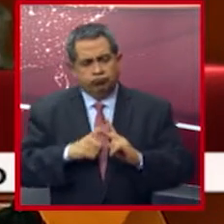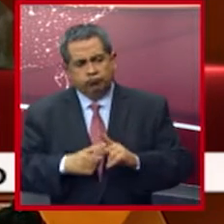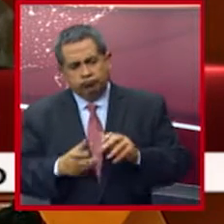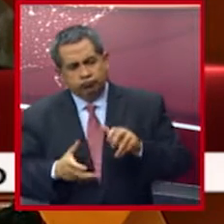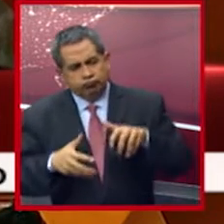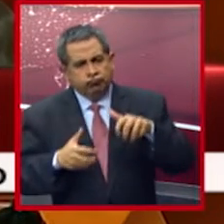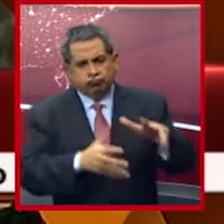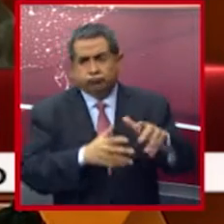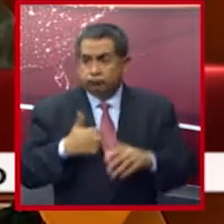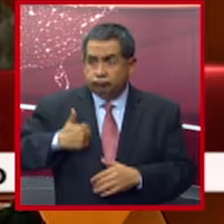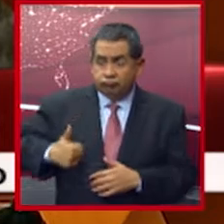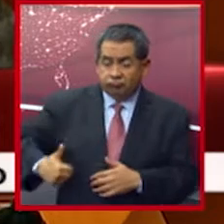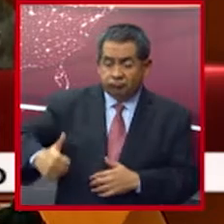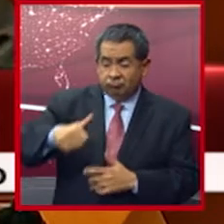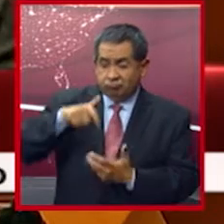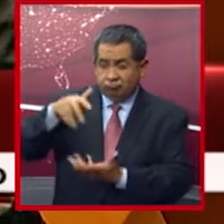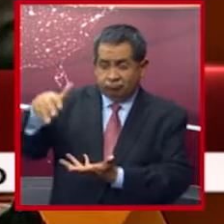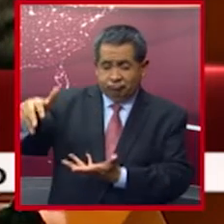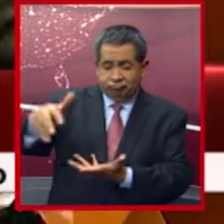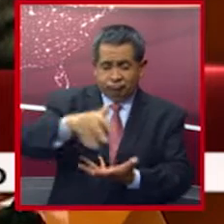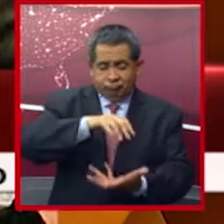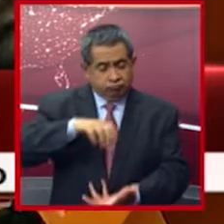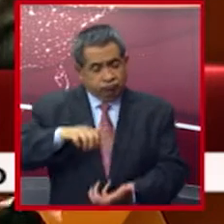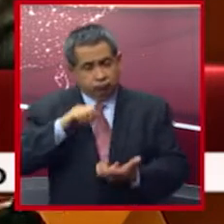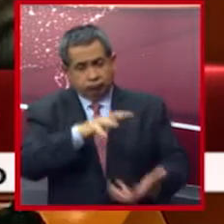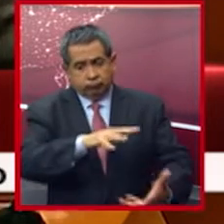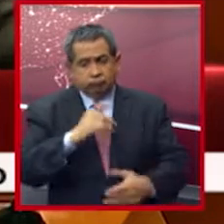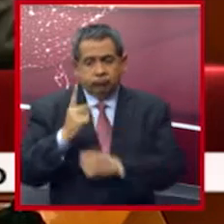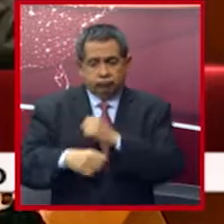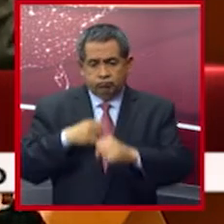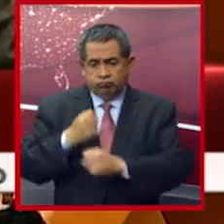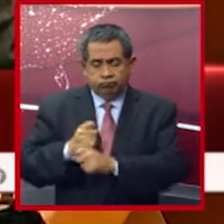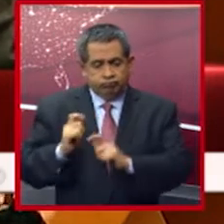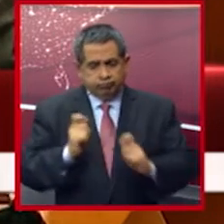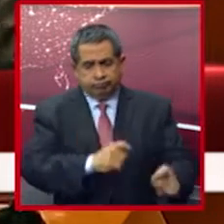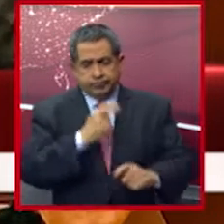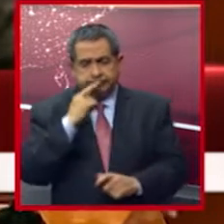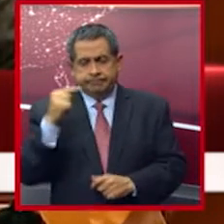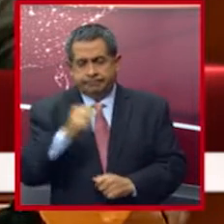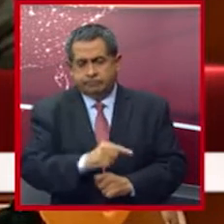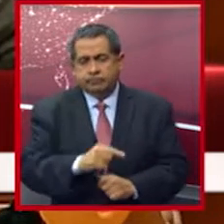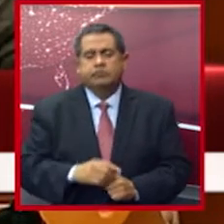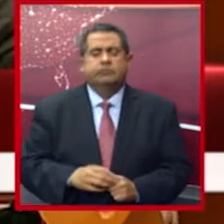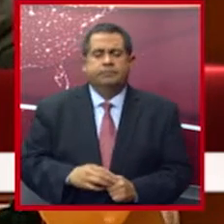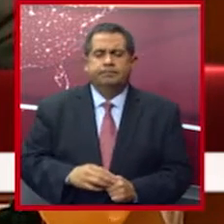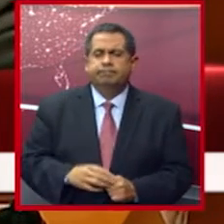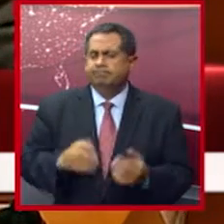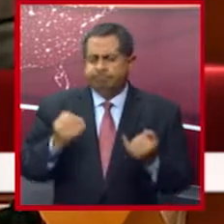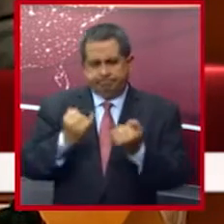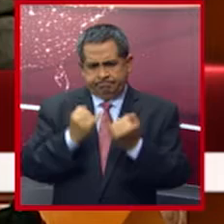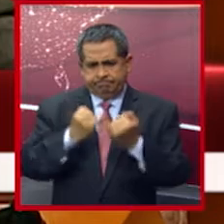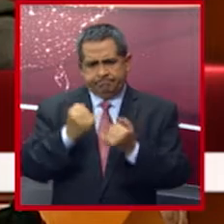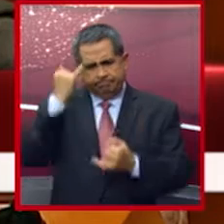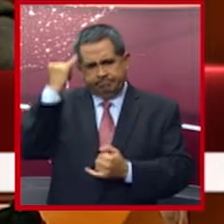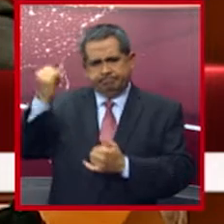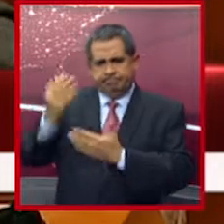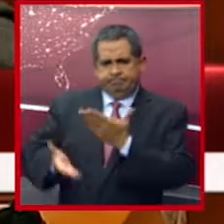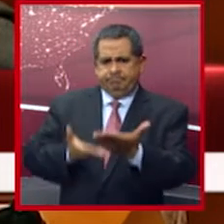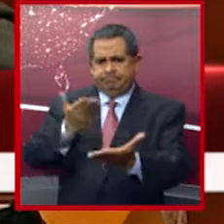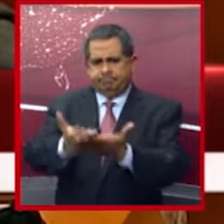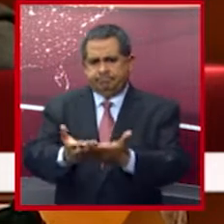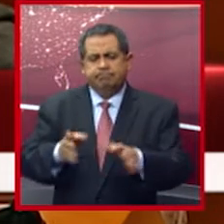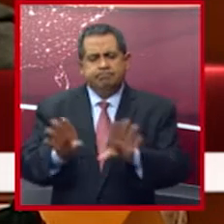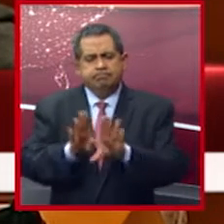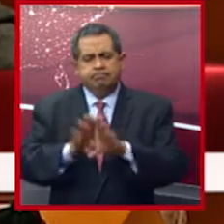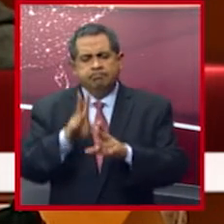recibirán todos los partidos políticos el próximo año. De igual forma, estamos retomando la propuesta para